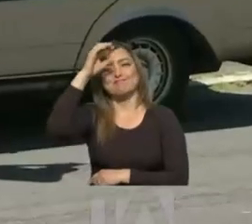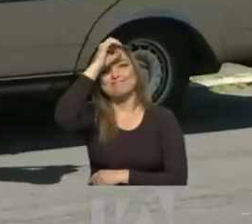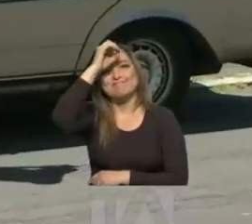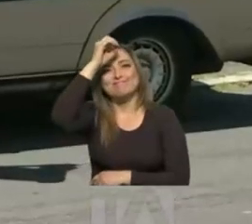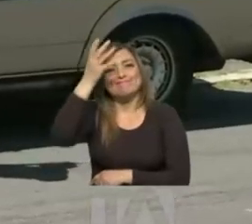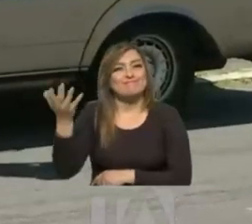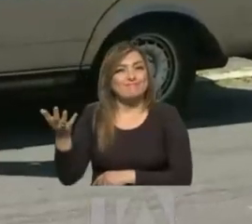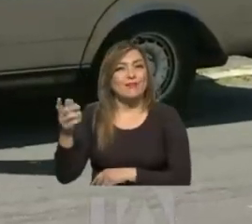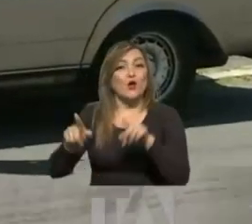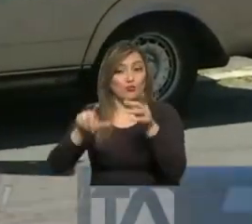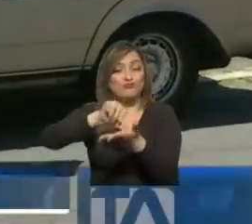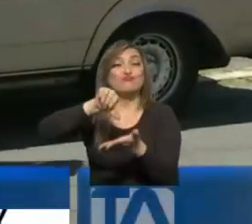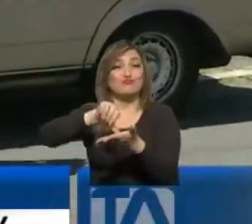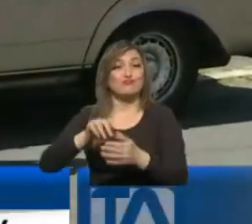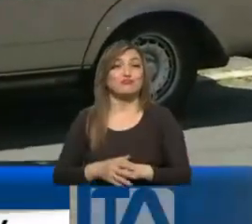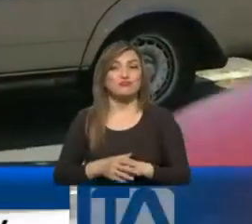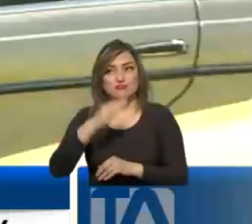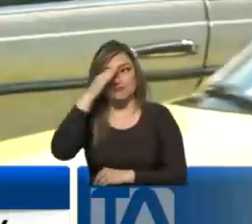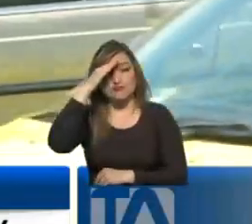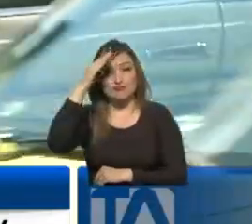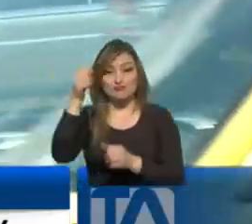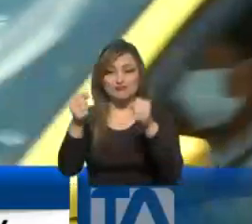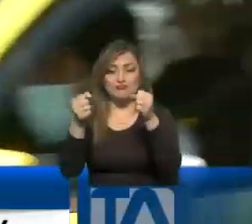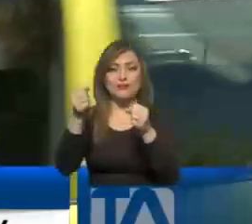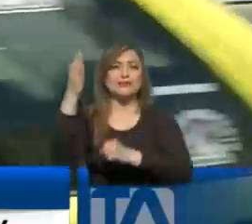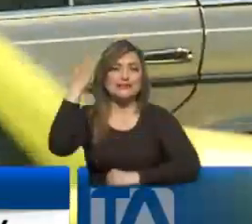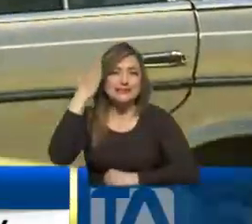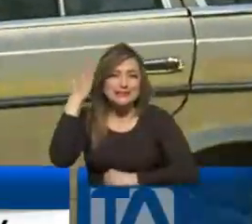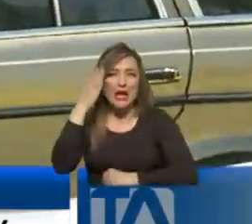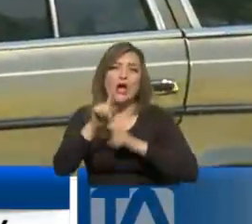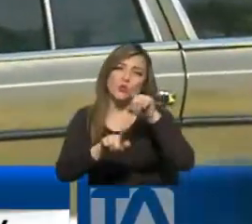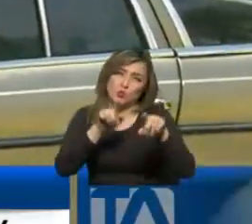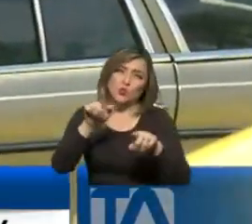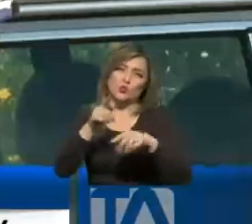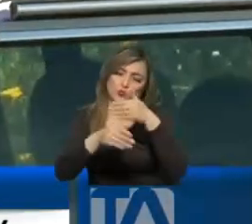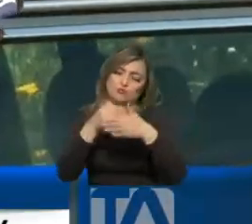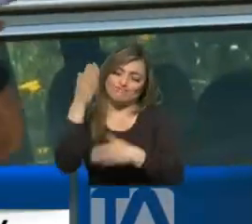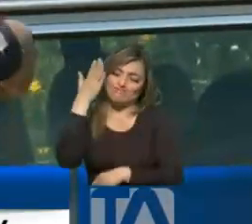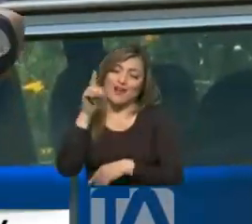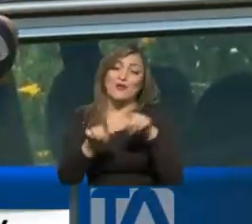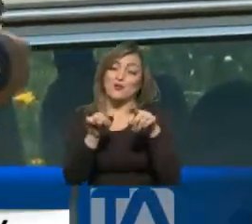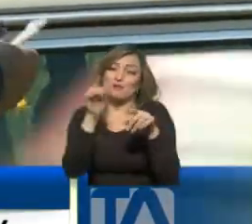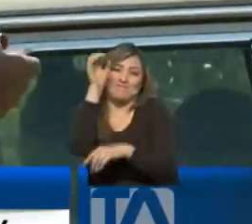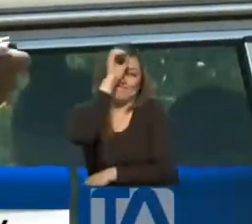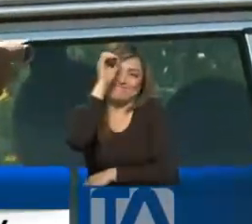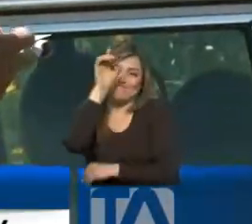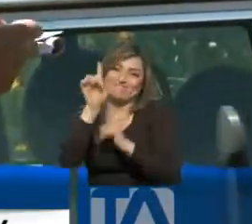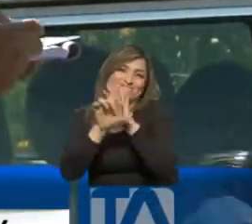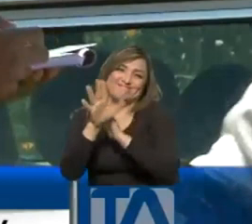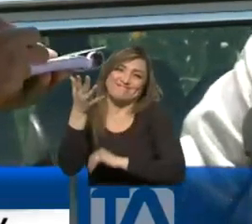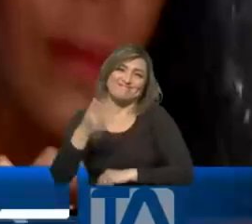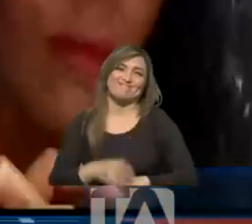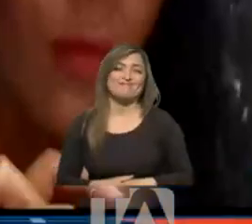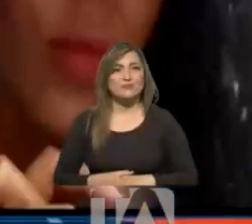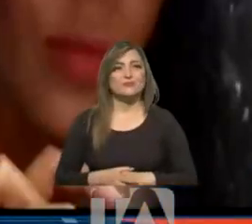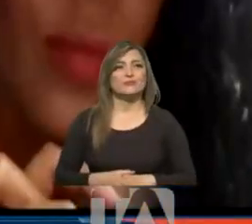de algunas ciudades. Si bien hay agentes de tránsito que conocen todos los procedimientos, hay otros que desconocen la ley.